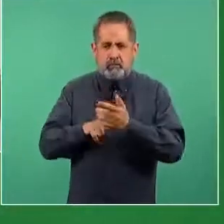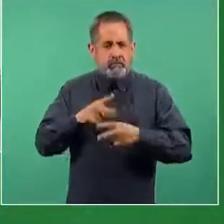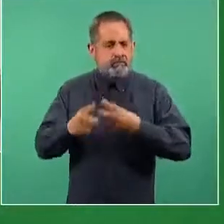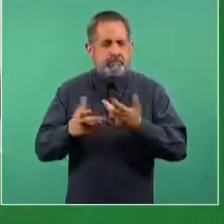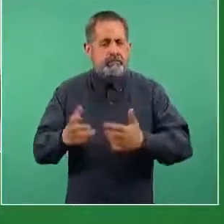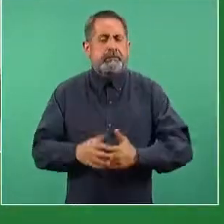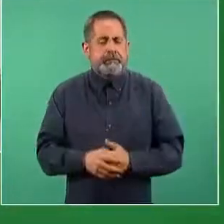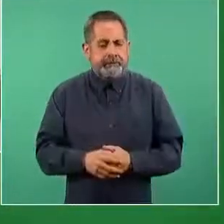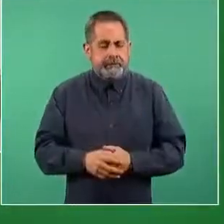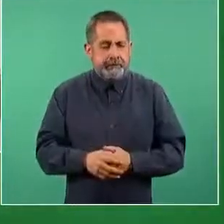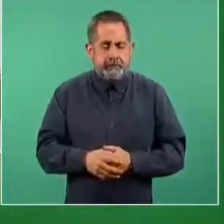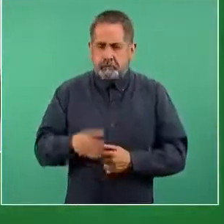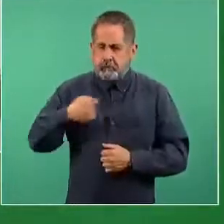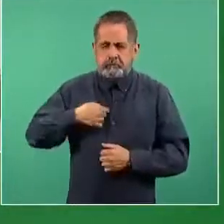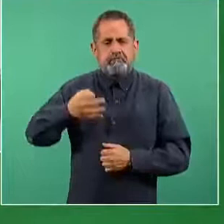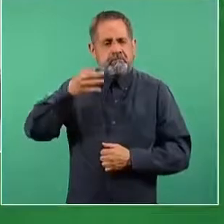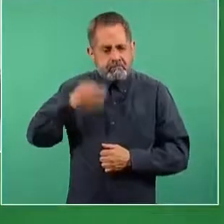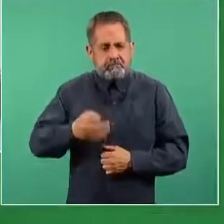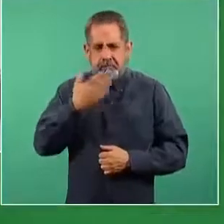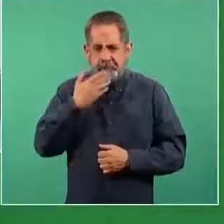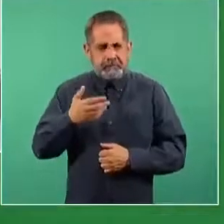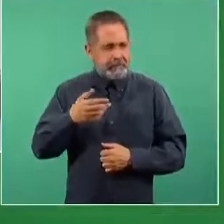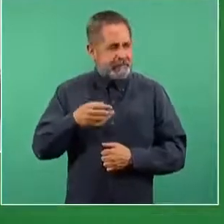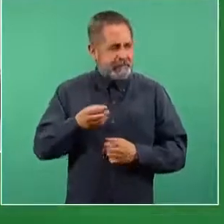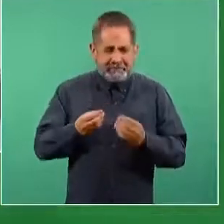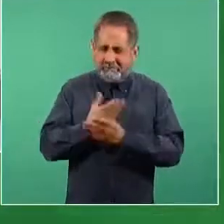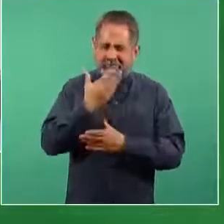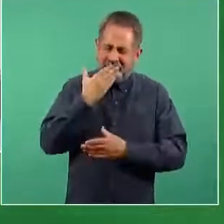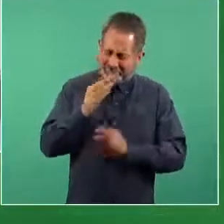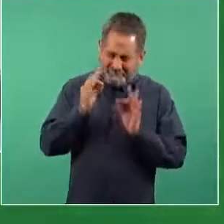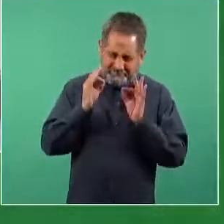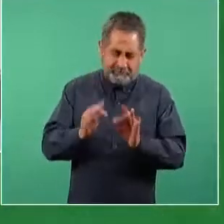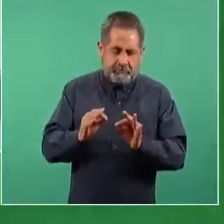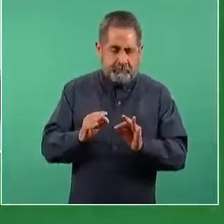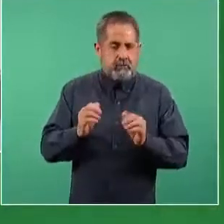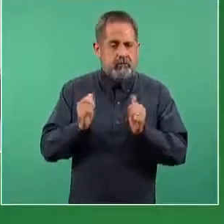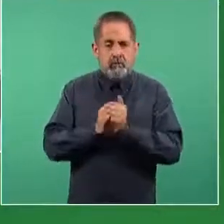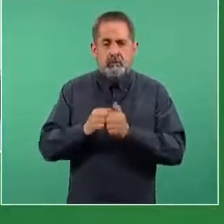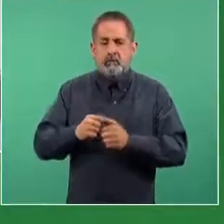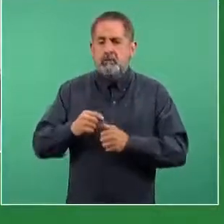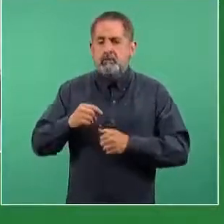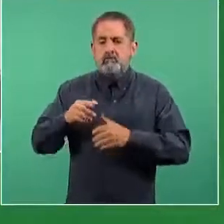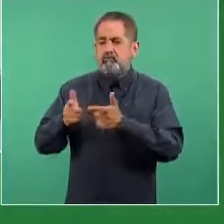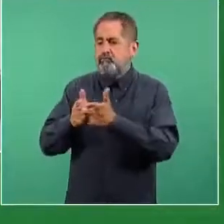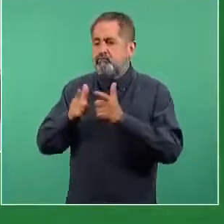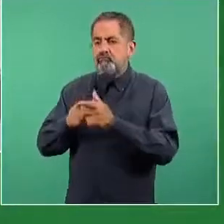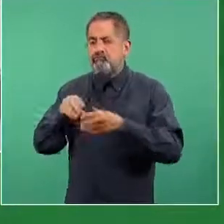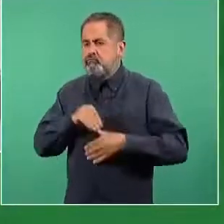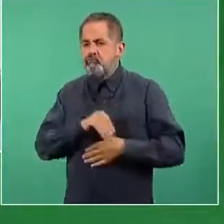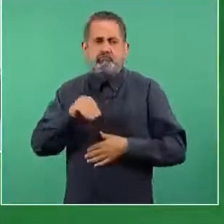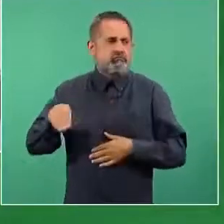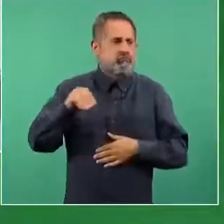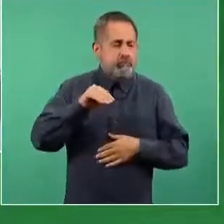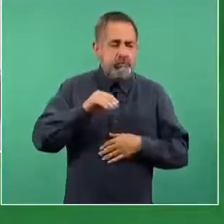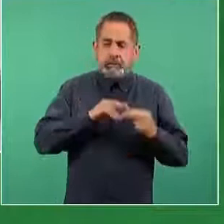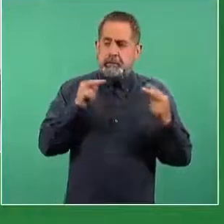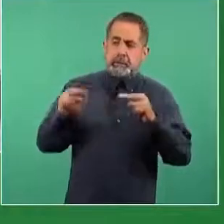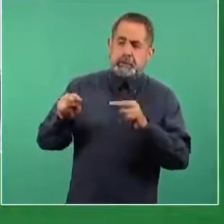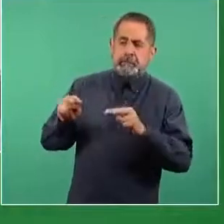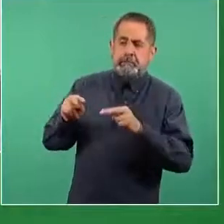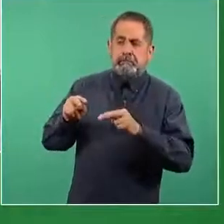acciones: ser eficientes y además convertirnos en una masa móvil